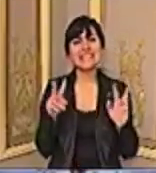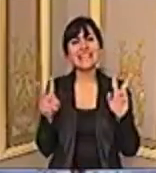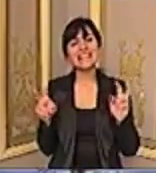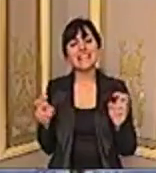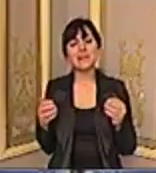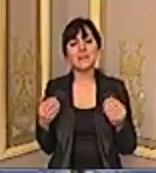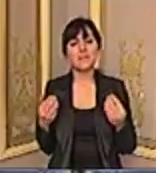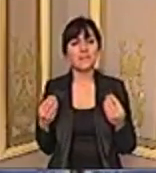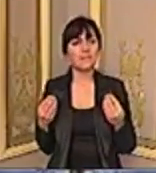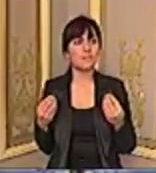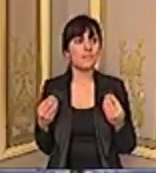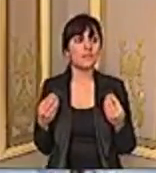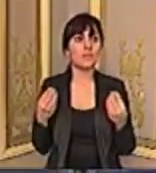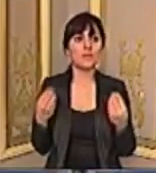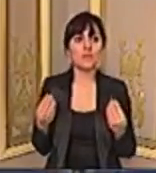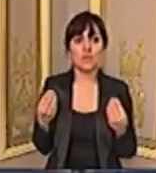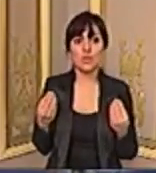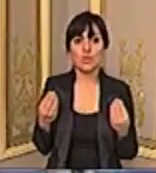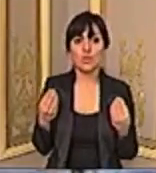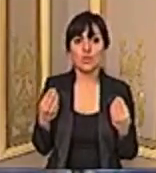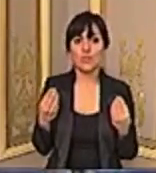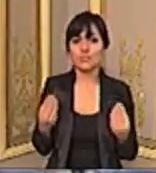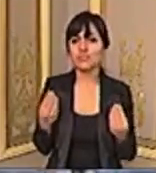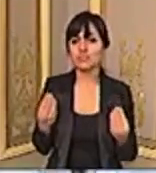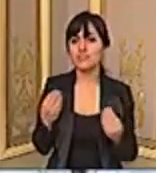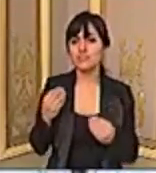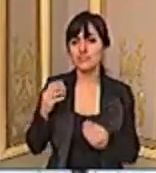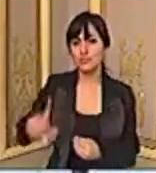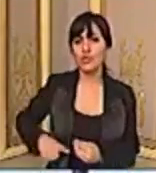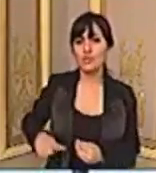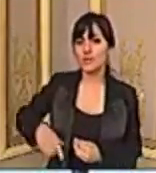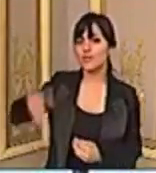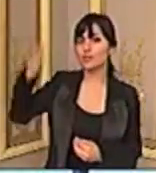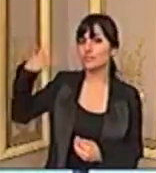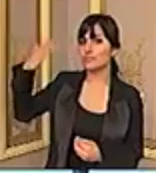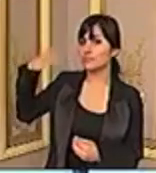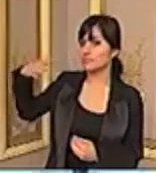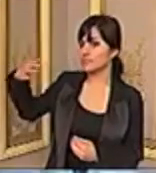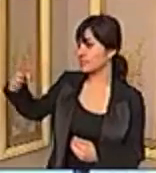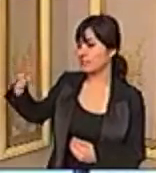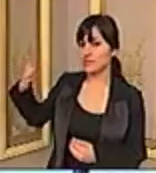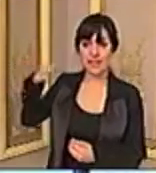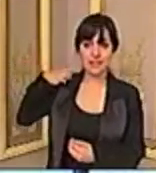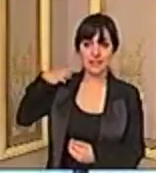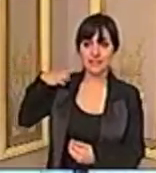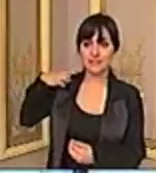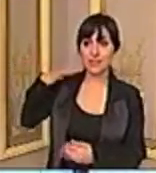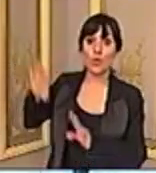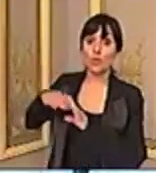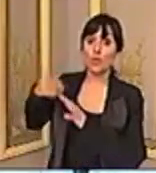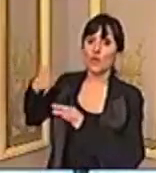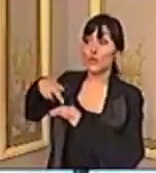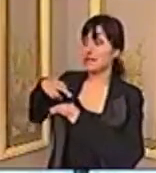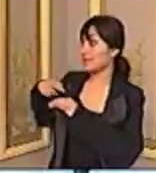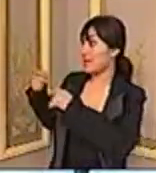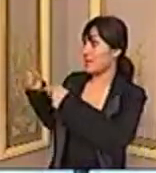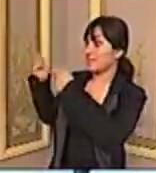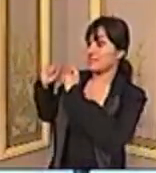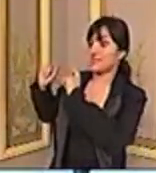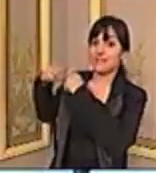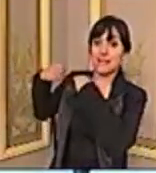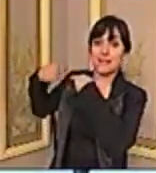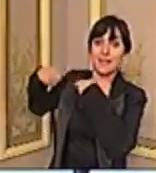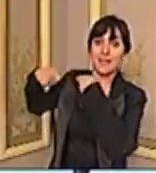muchas de muchos muchos gobiernos esta esta herencia que tenemos en los ochitlán